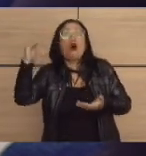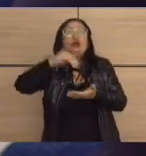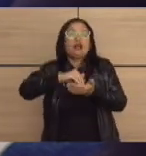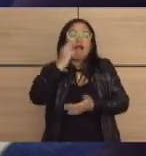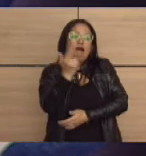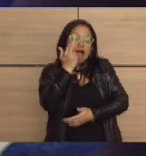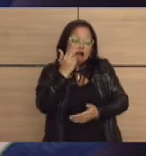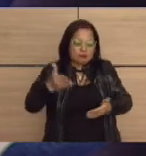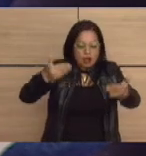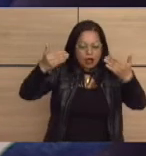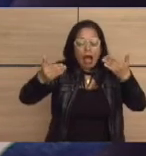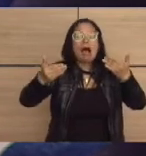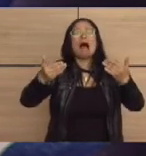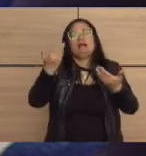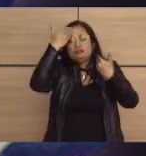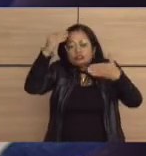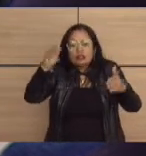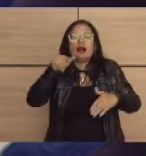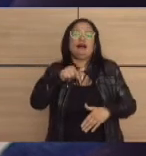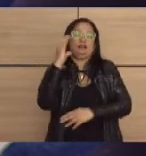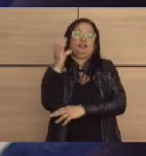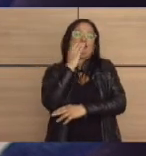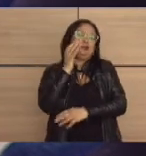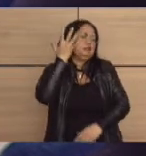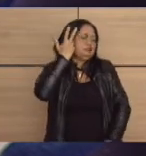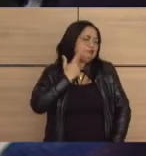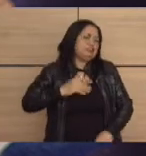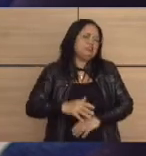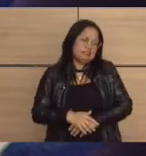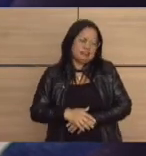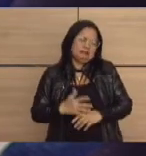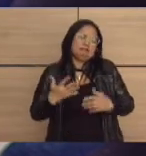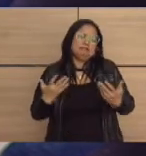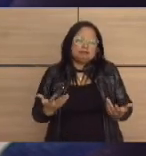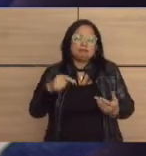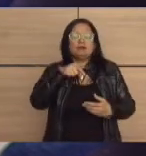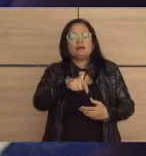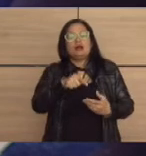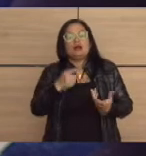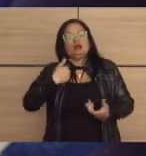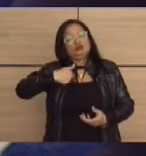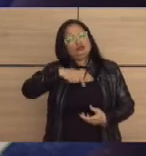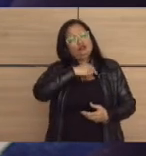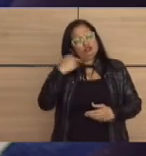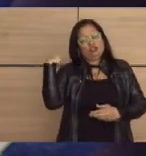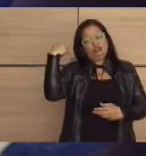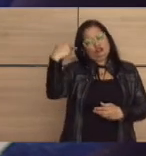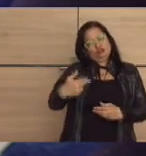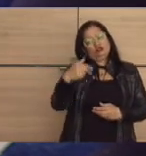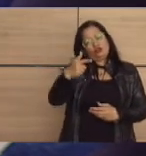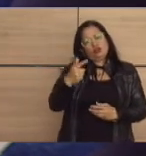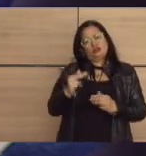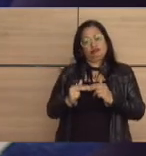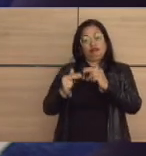también el olvido ha trabajado mucho, mucho para impedir que nuestro relato se